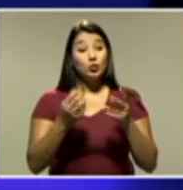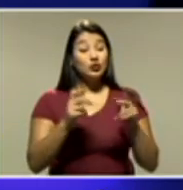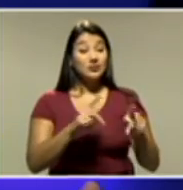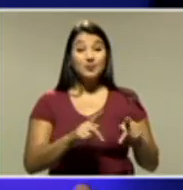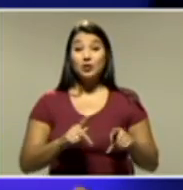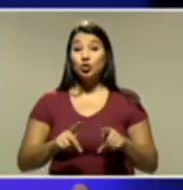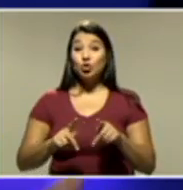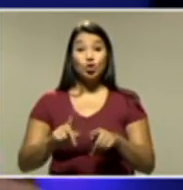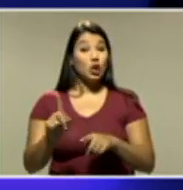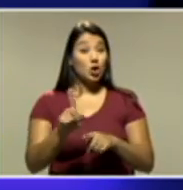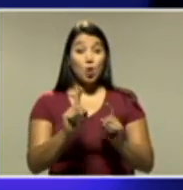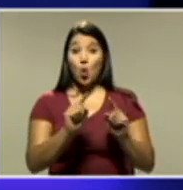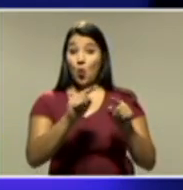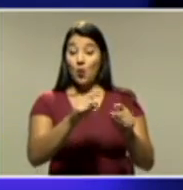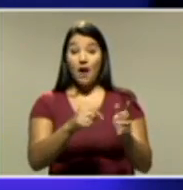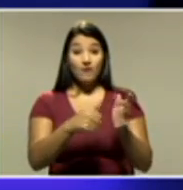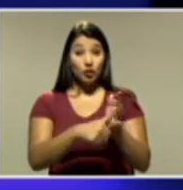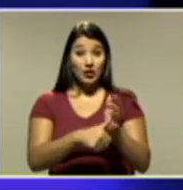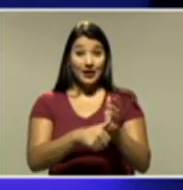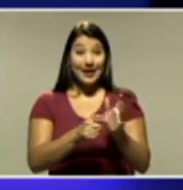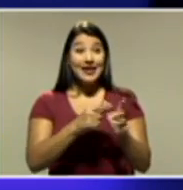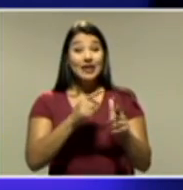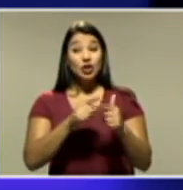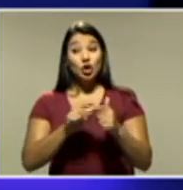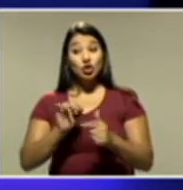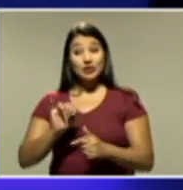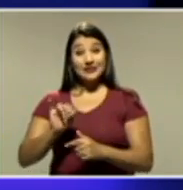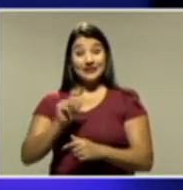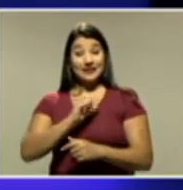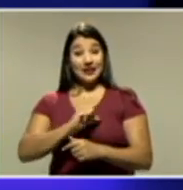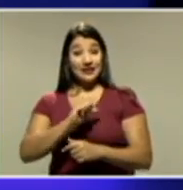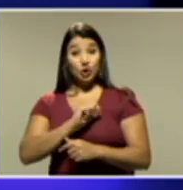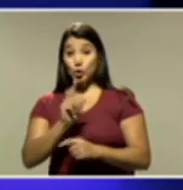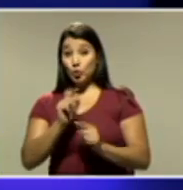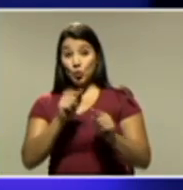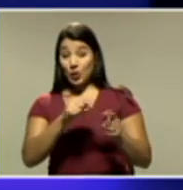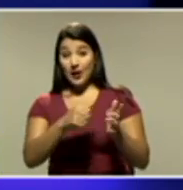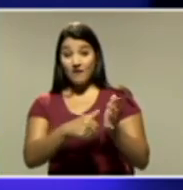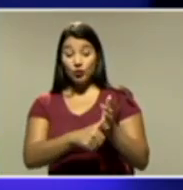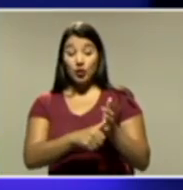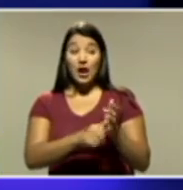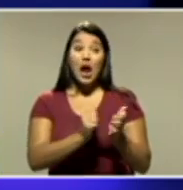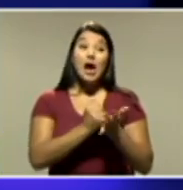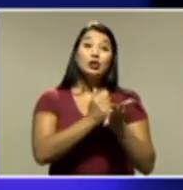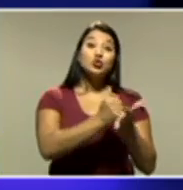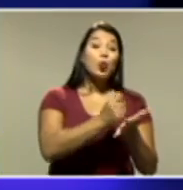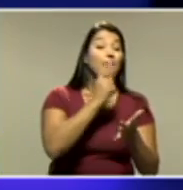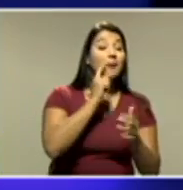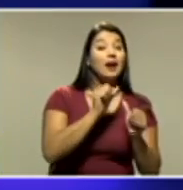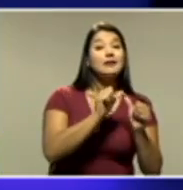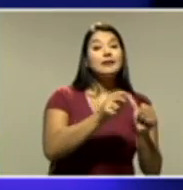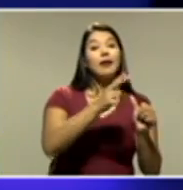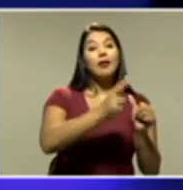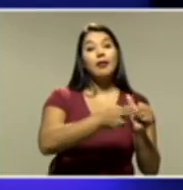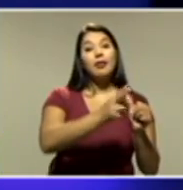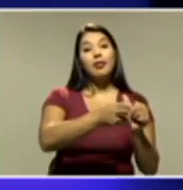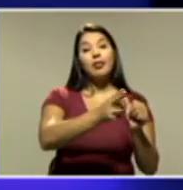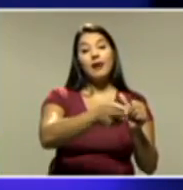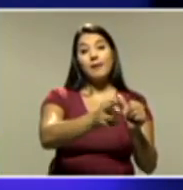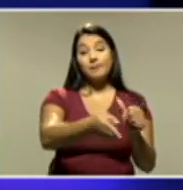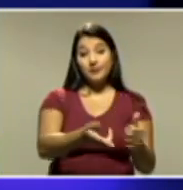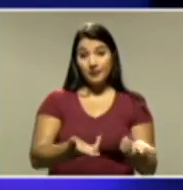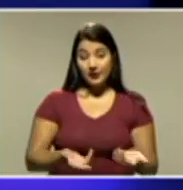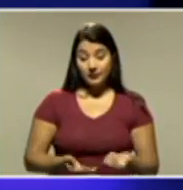abstencionistas favorece que teniendo un grupo, un núcleo duro, firme, se logra ser